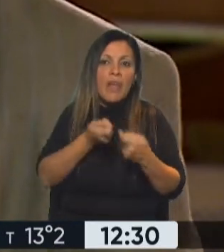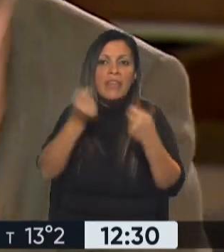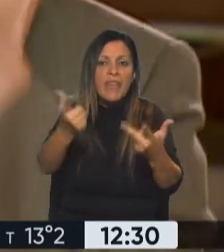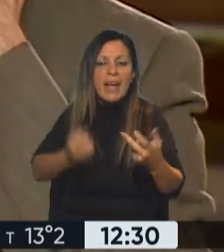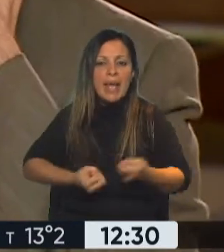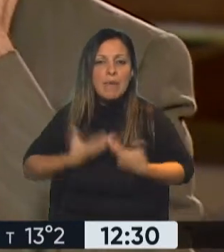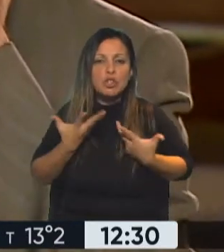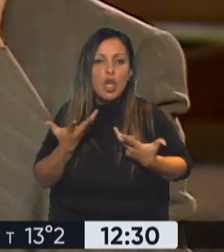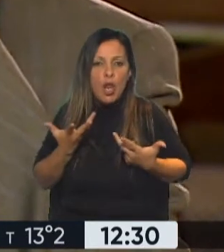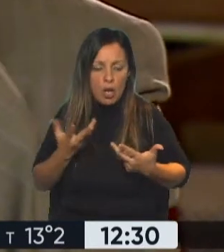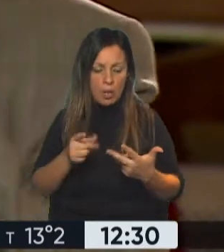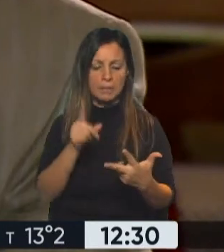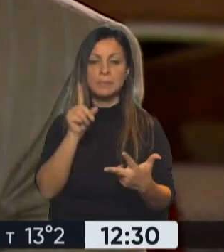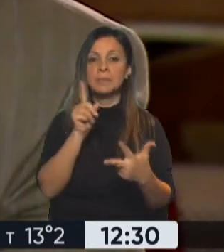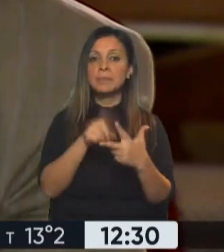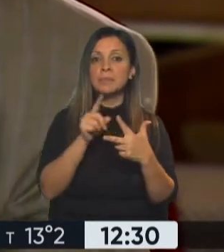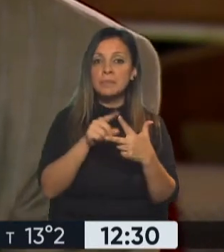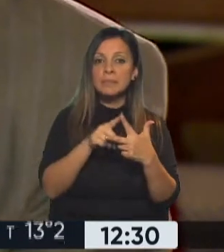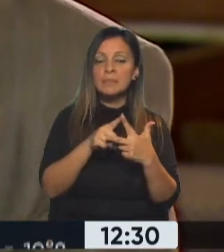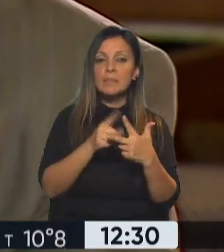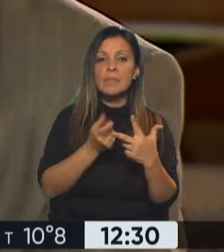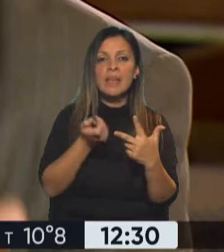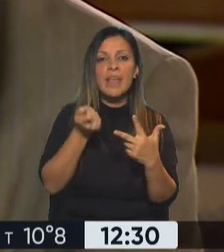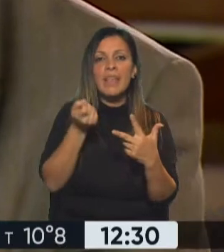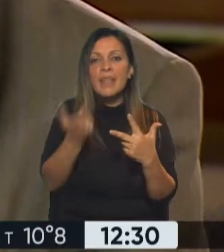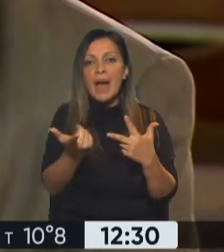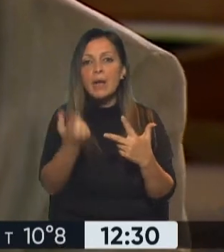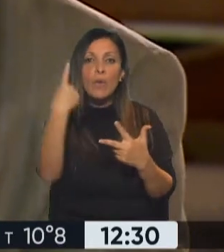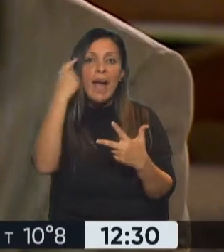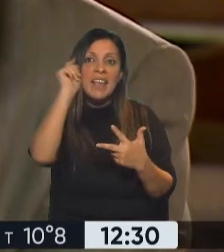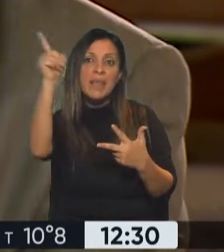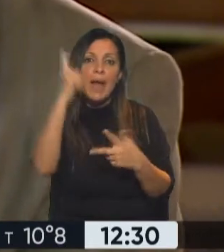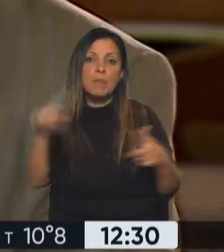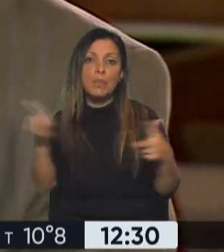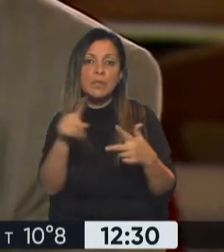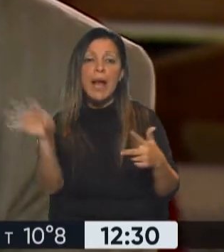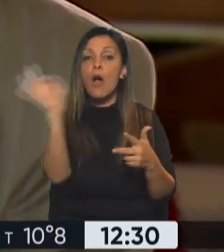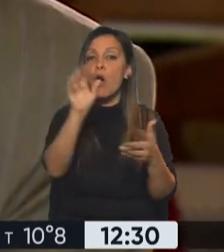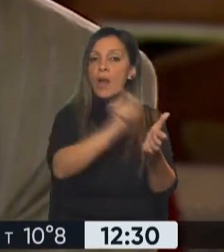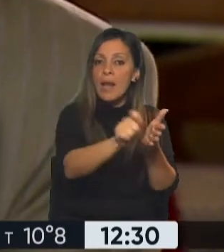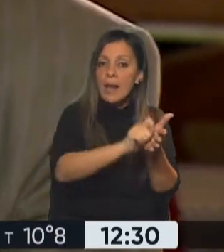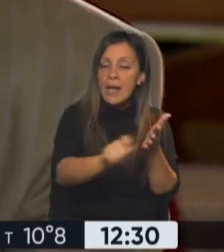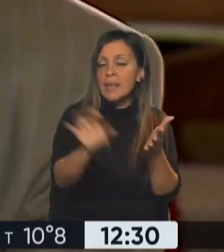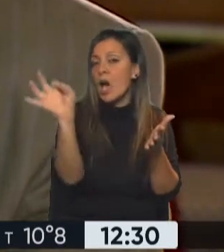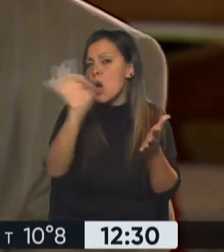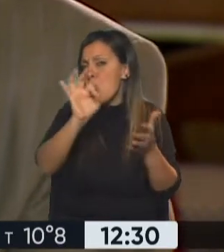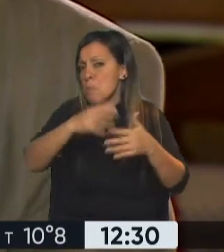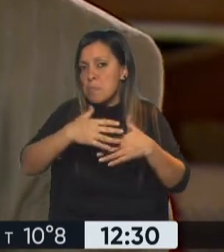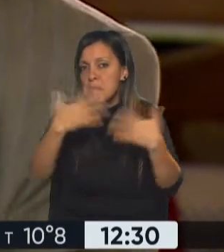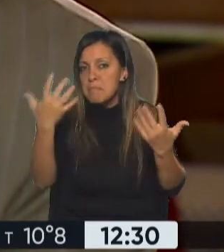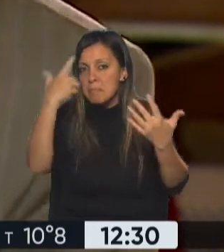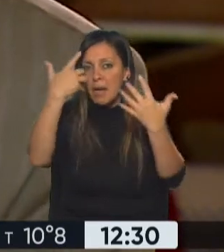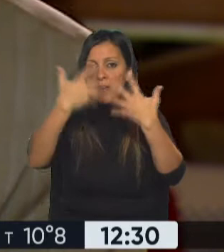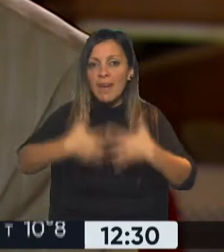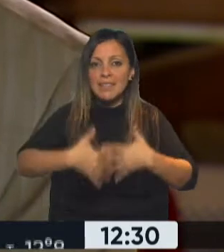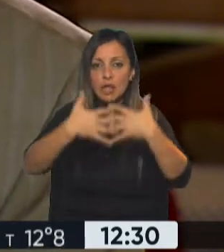al otro, llevar con una, puede ser con una idea musical o con una letra, una línea, a